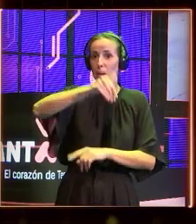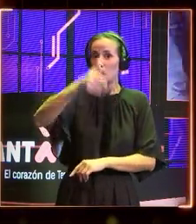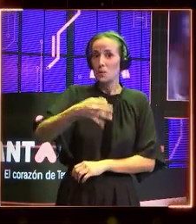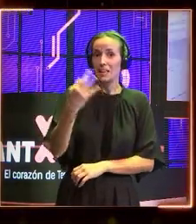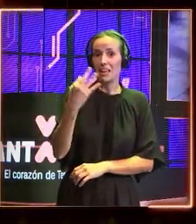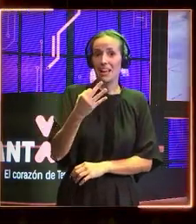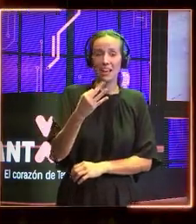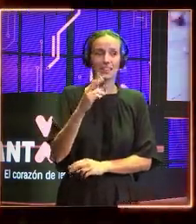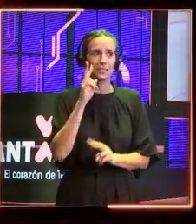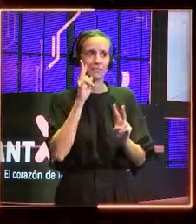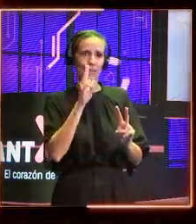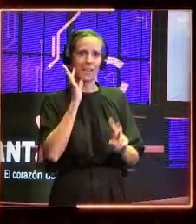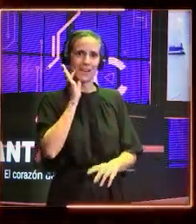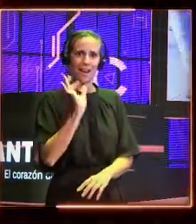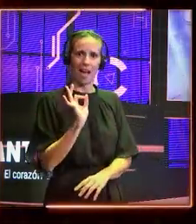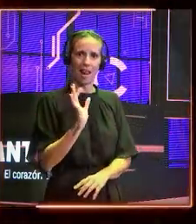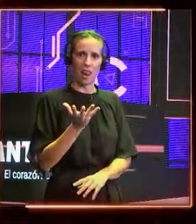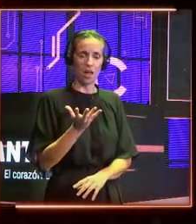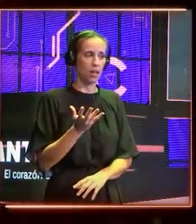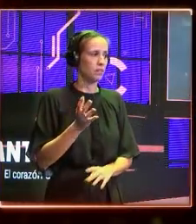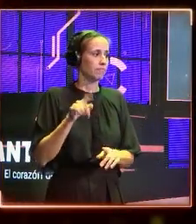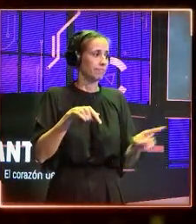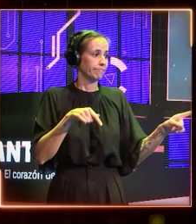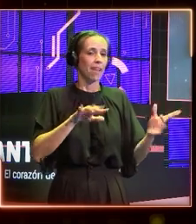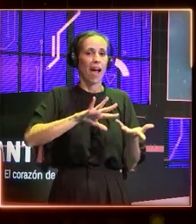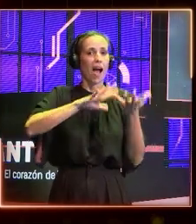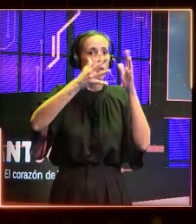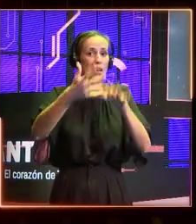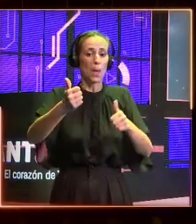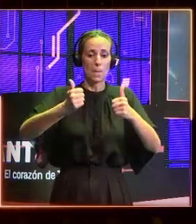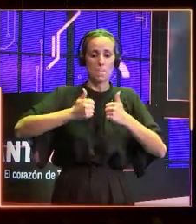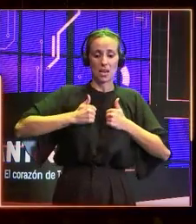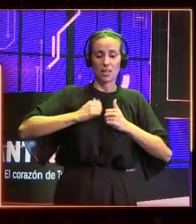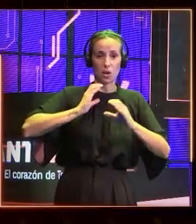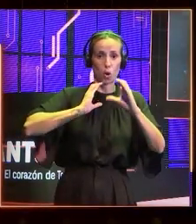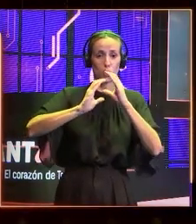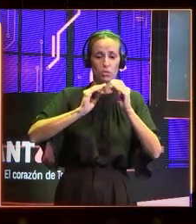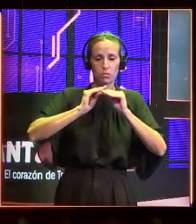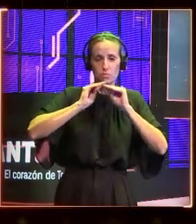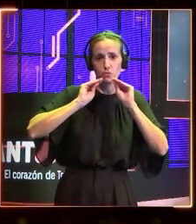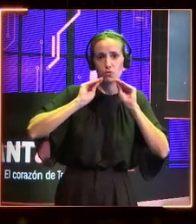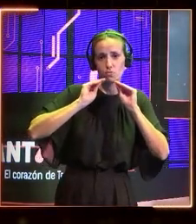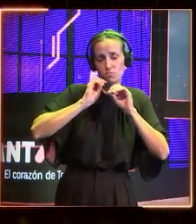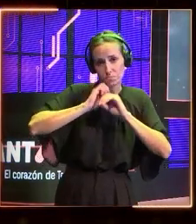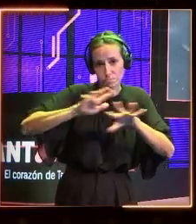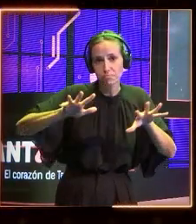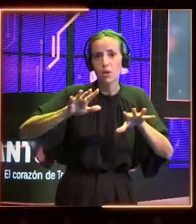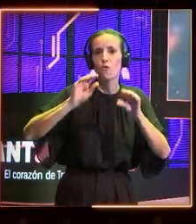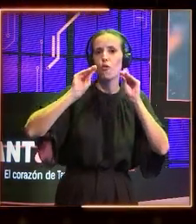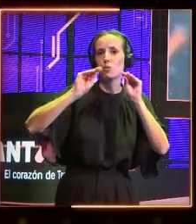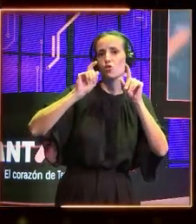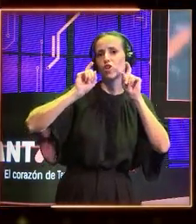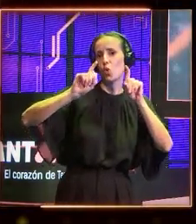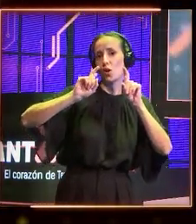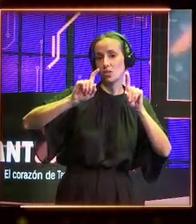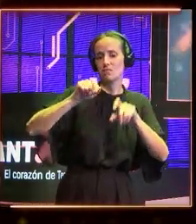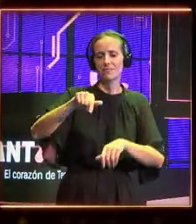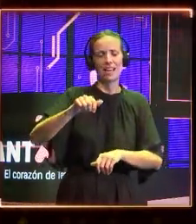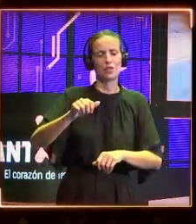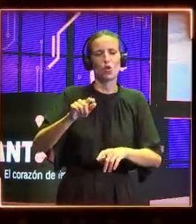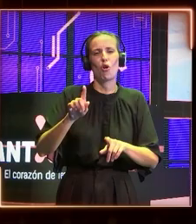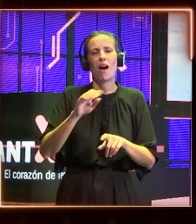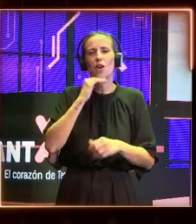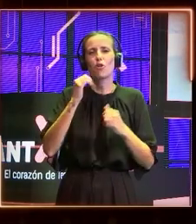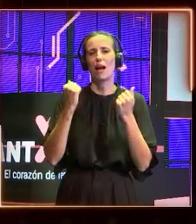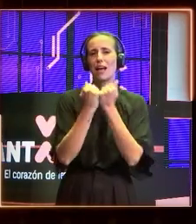real en este caso Cómo estamos aplicando Pues de nuevo marketing y comunicación y formación educación en este caso fue también una acción especial que